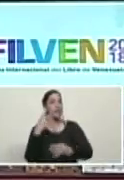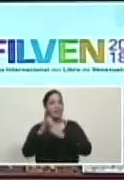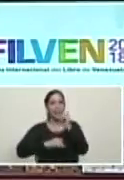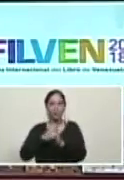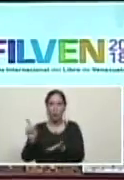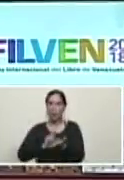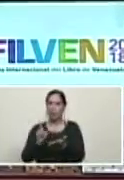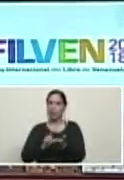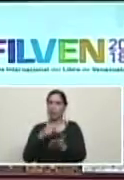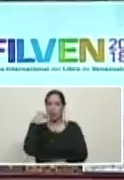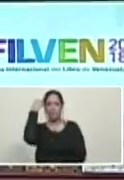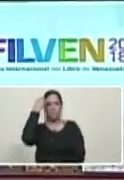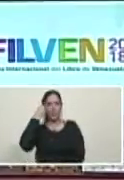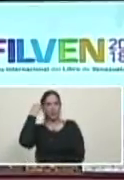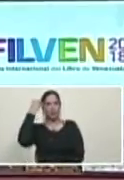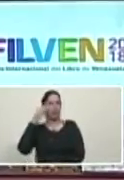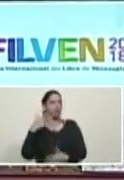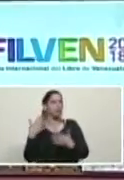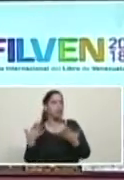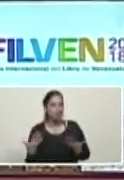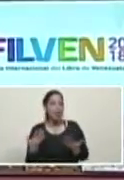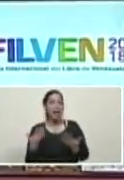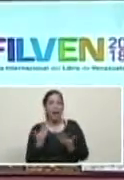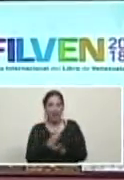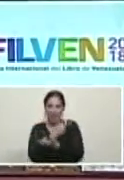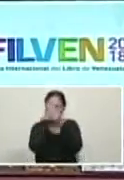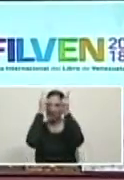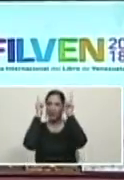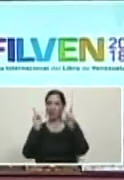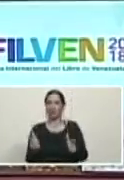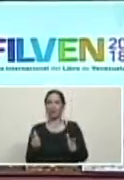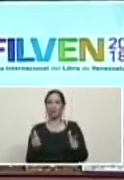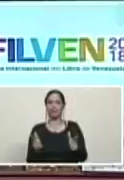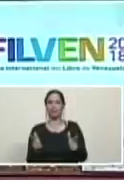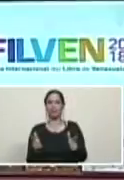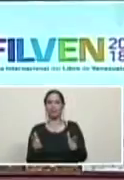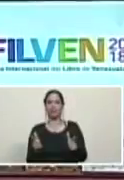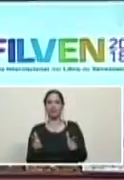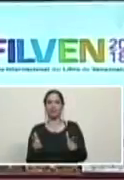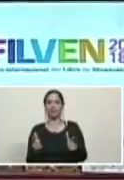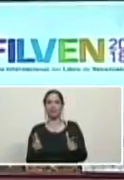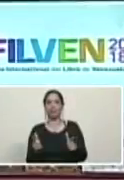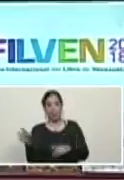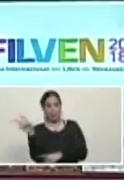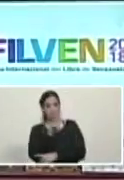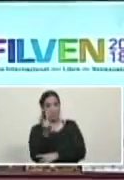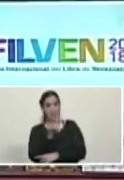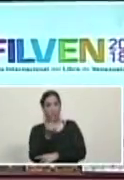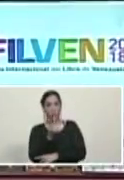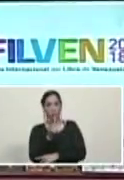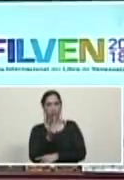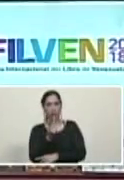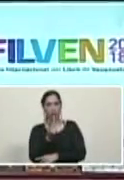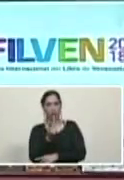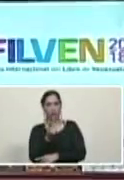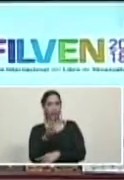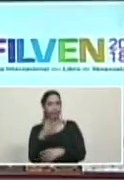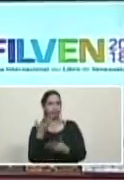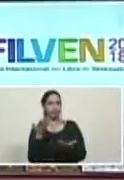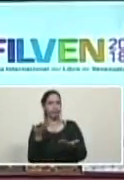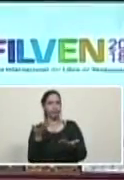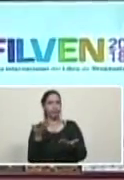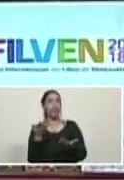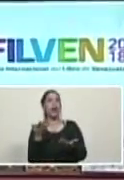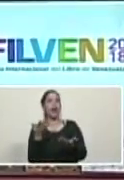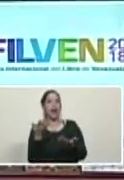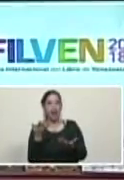del Libro está pensada para la libertad. Porque si Venezuela la marca algo, es el